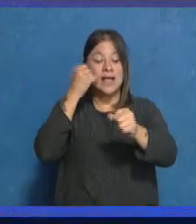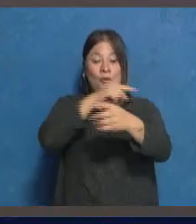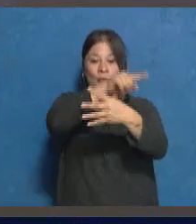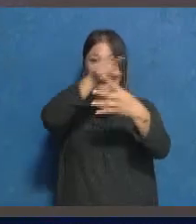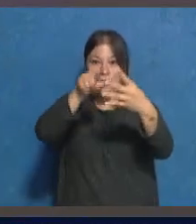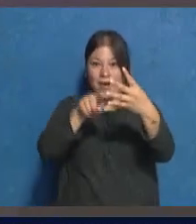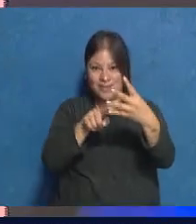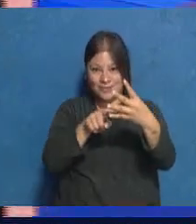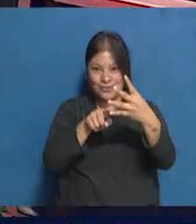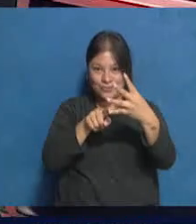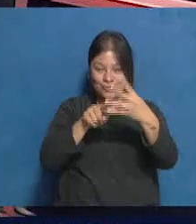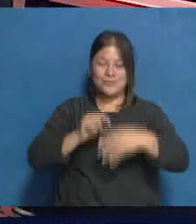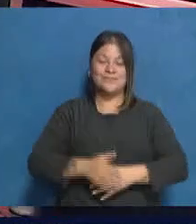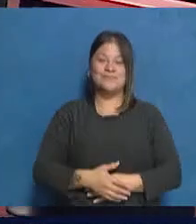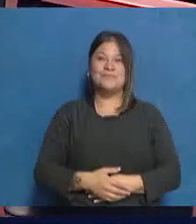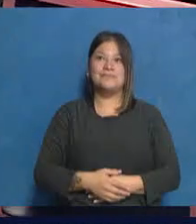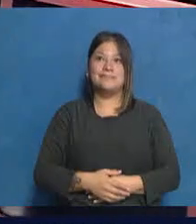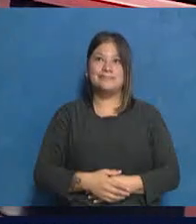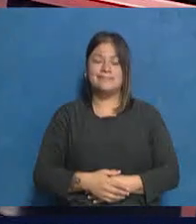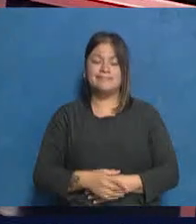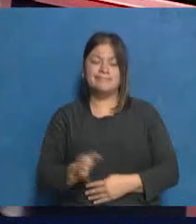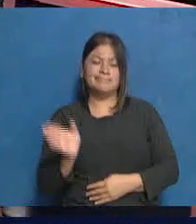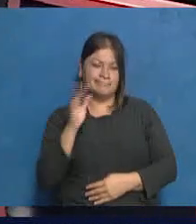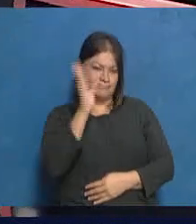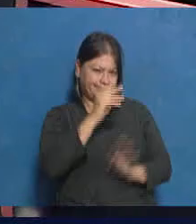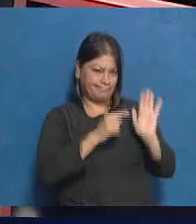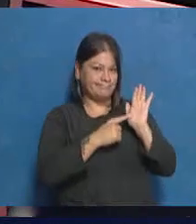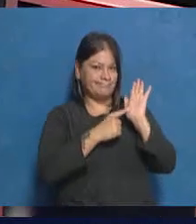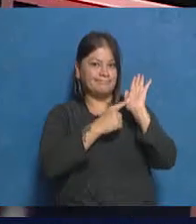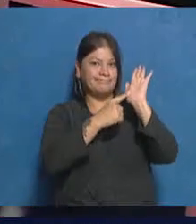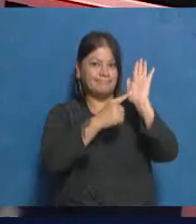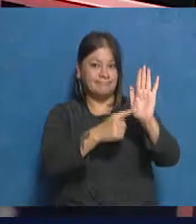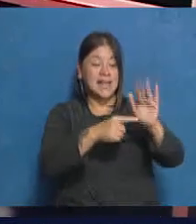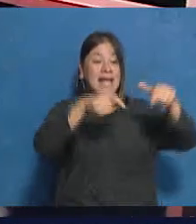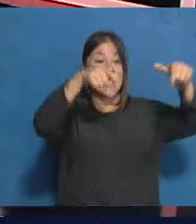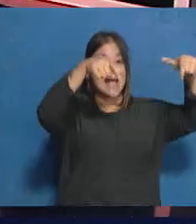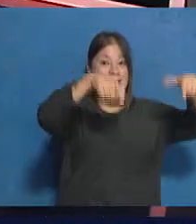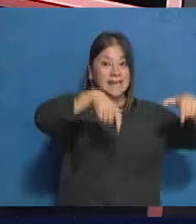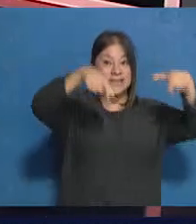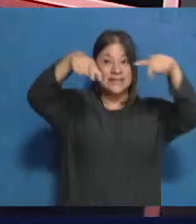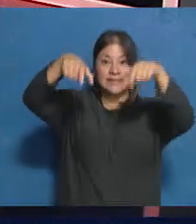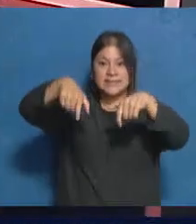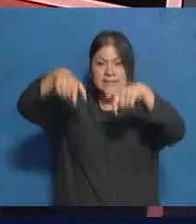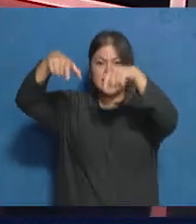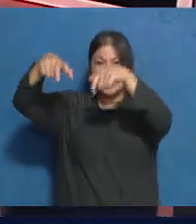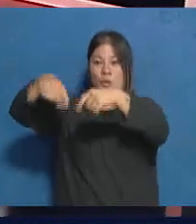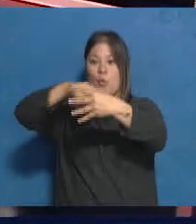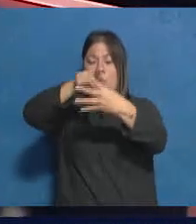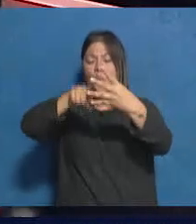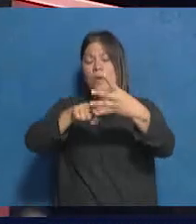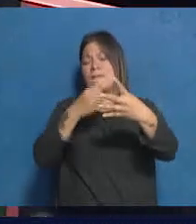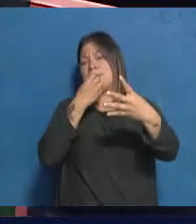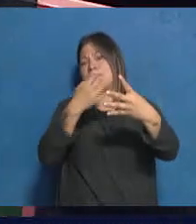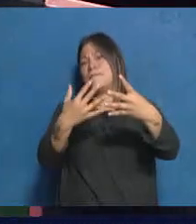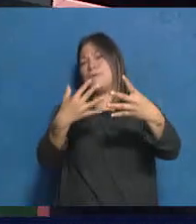ser parte justamente de esta competencia. Me vengo aquí para mostrarles los 4 hermosos estadios que va a tener esta